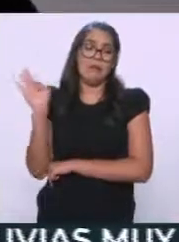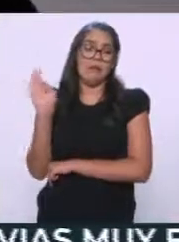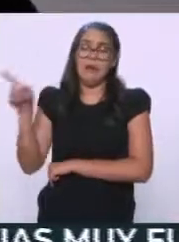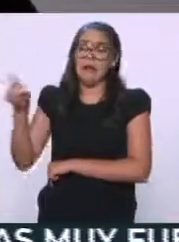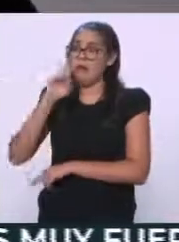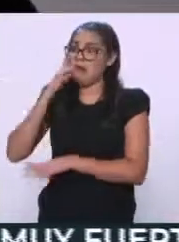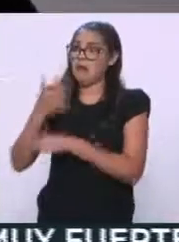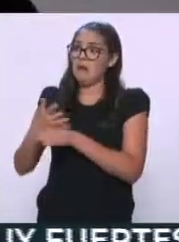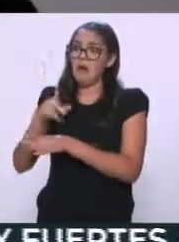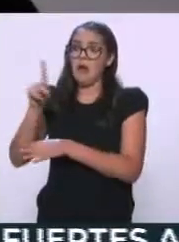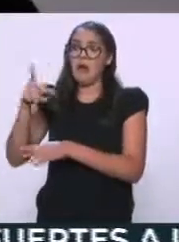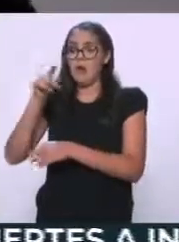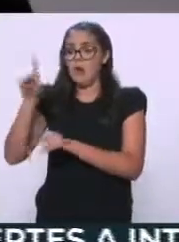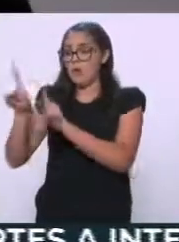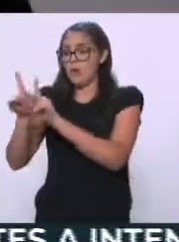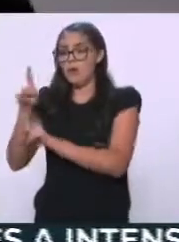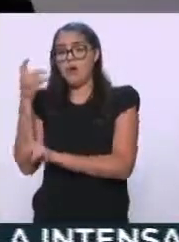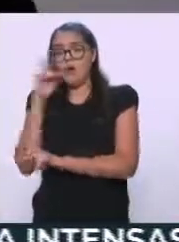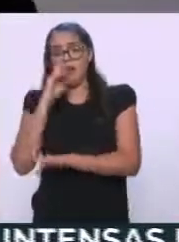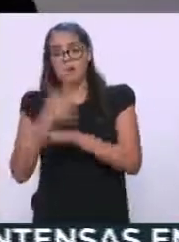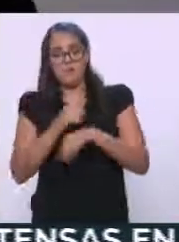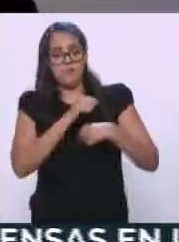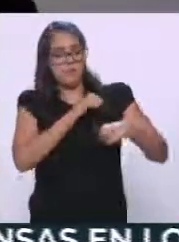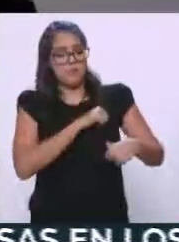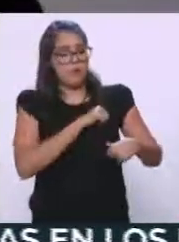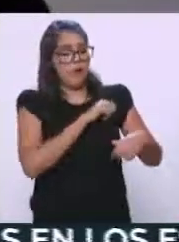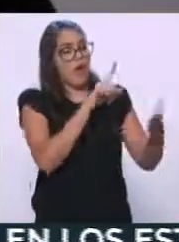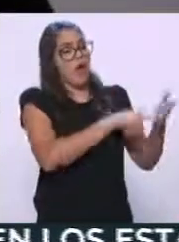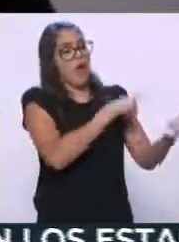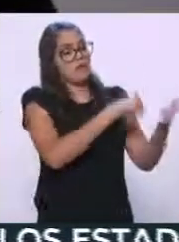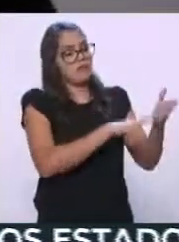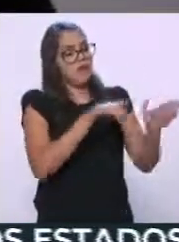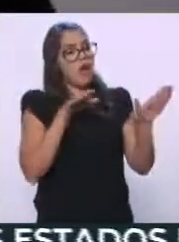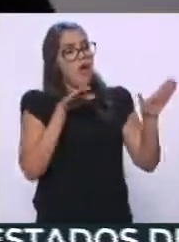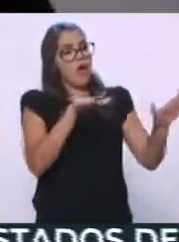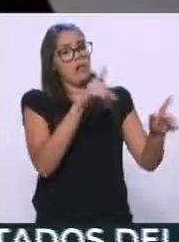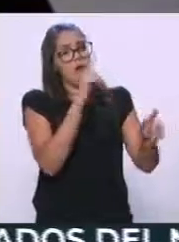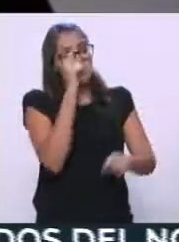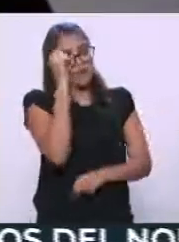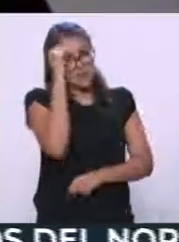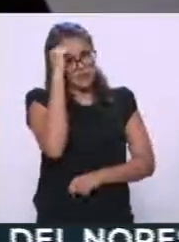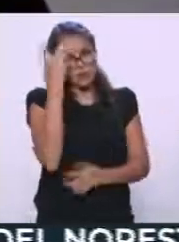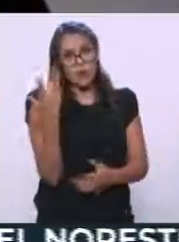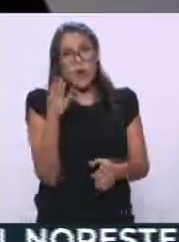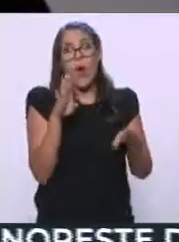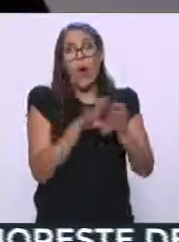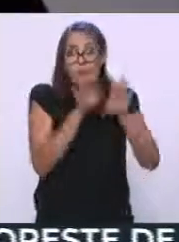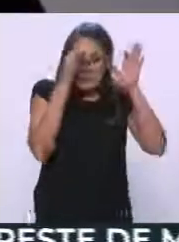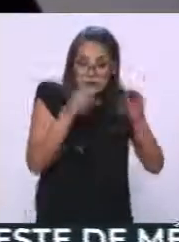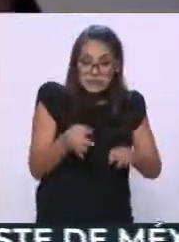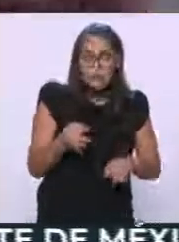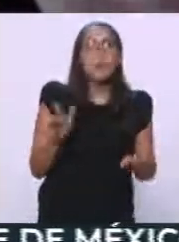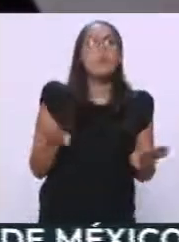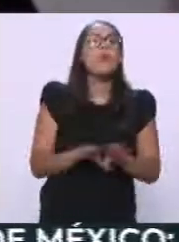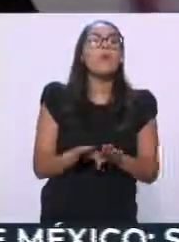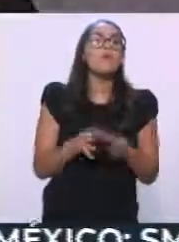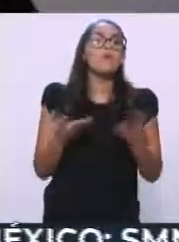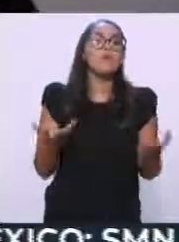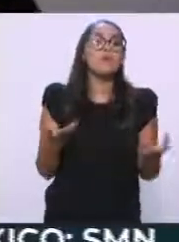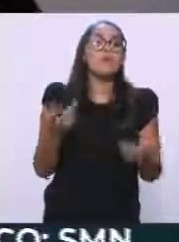el aeropuerto en Texcoco. Entonces eso es muy complicado de comprobar, pero esas versiones impulsadas por bots se quedan